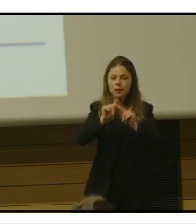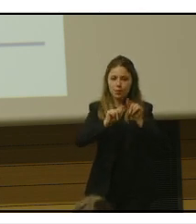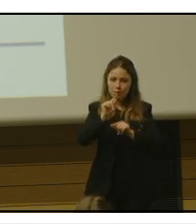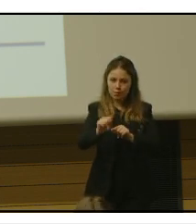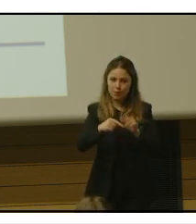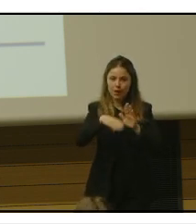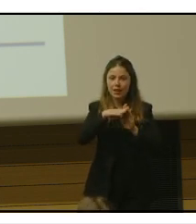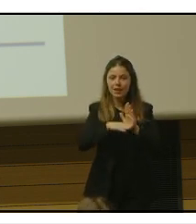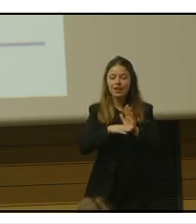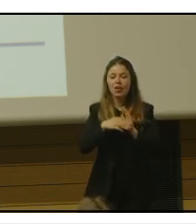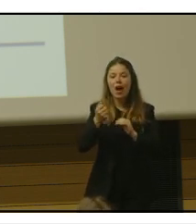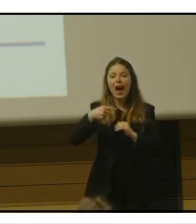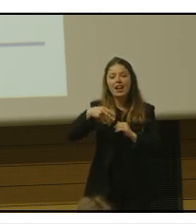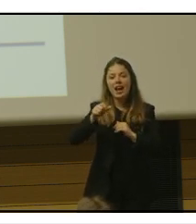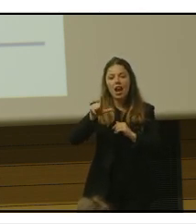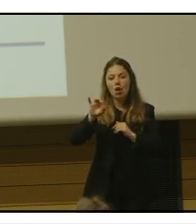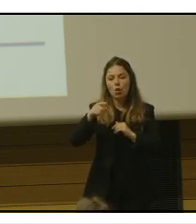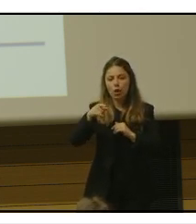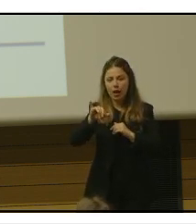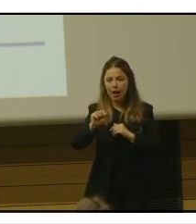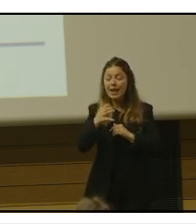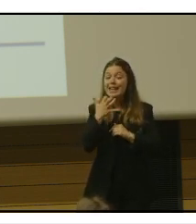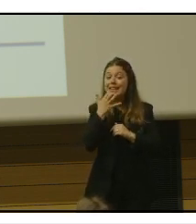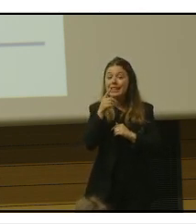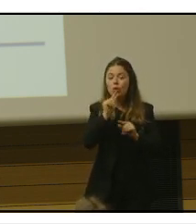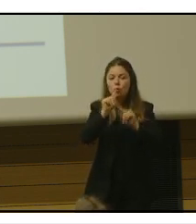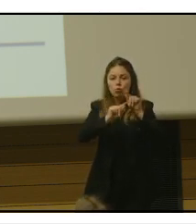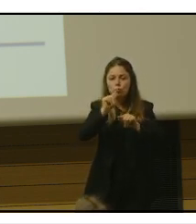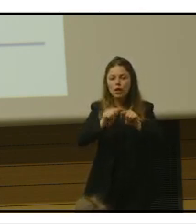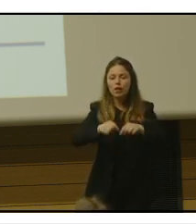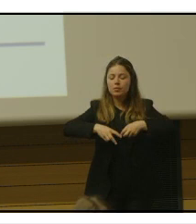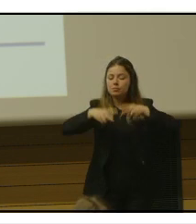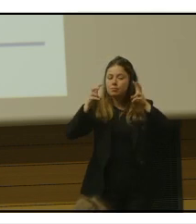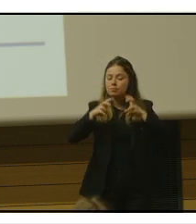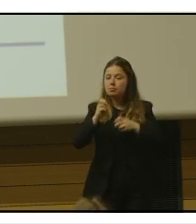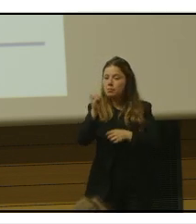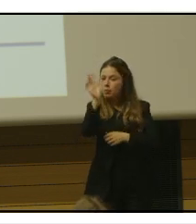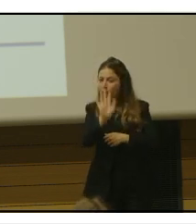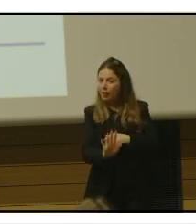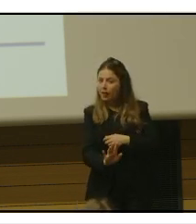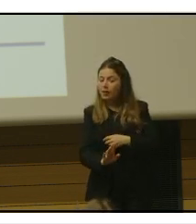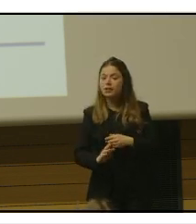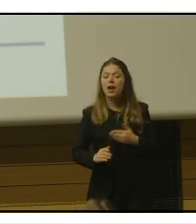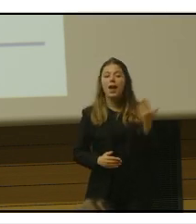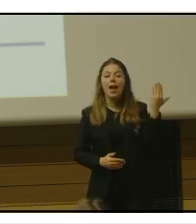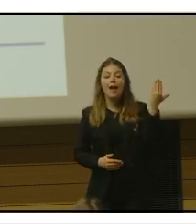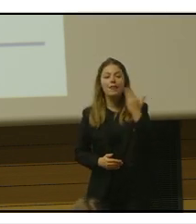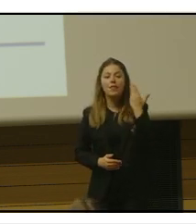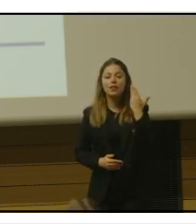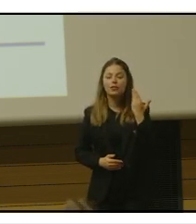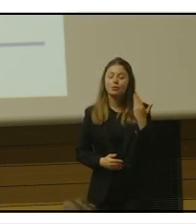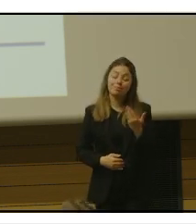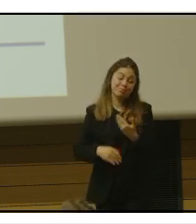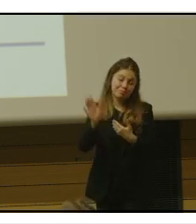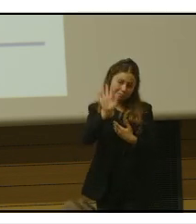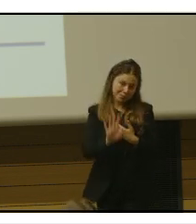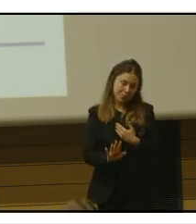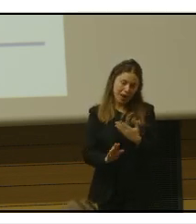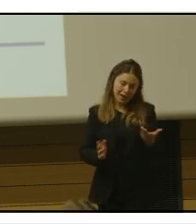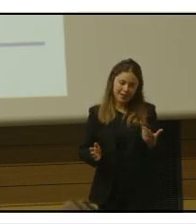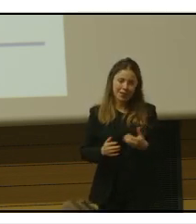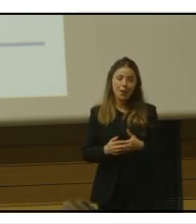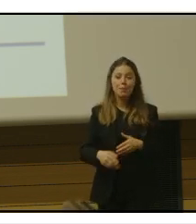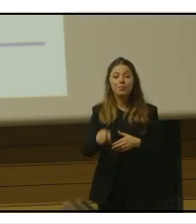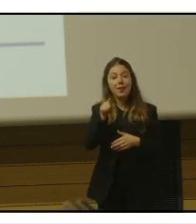el criterio de analogía. Si tú estás expuesto a dos sustancias que son muy similares, los efectos deberían ser similares. Entonces aquí